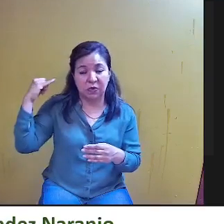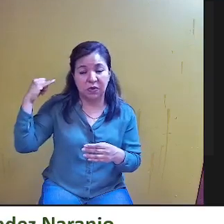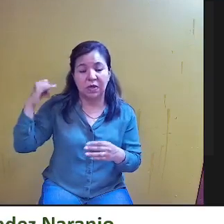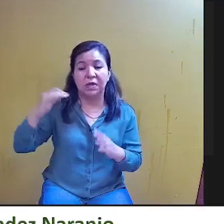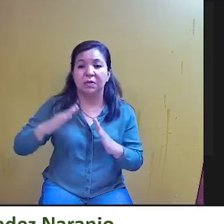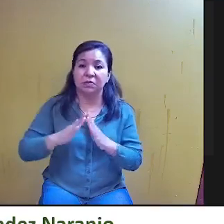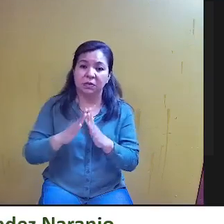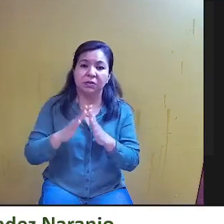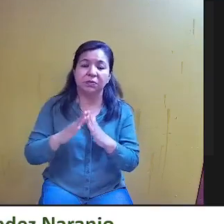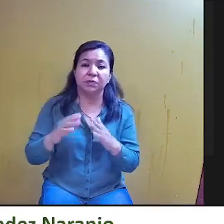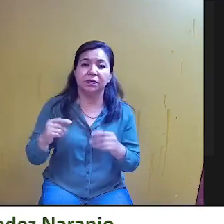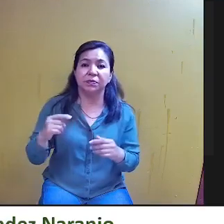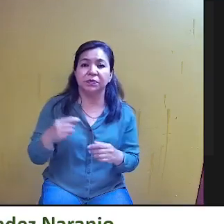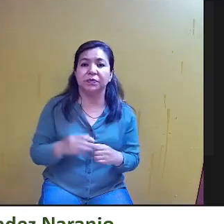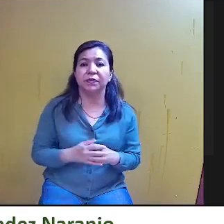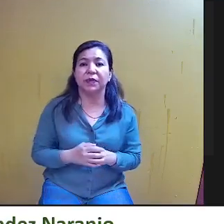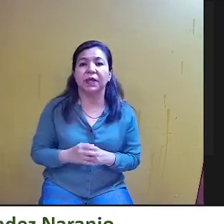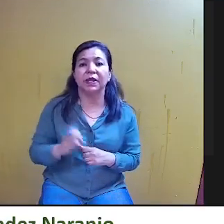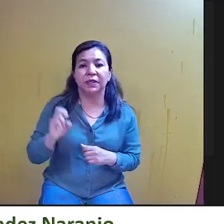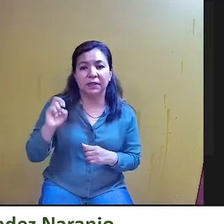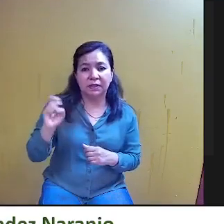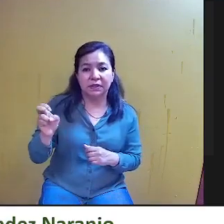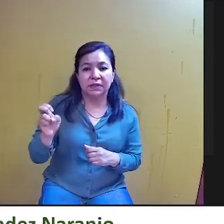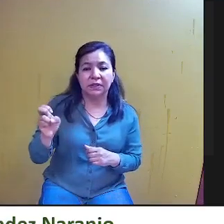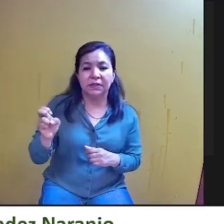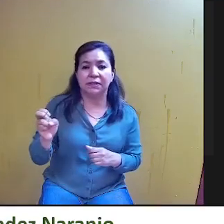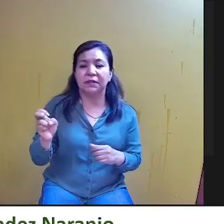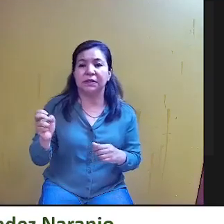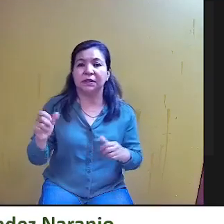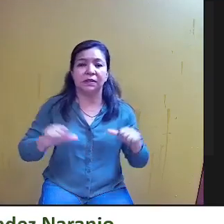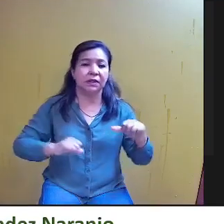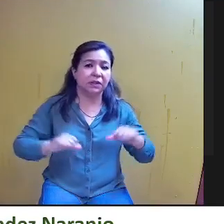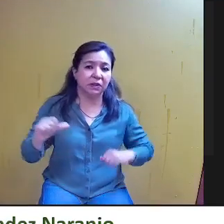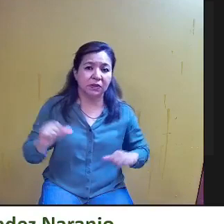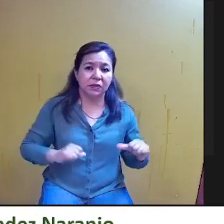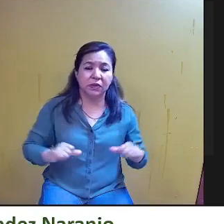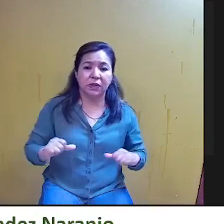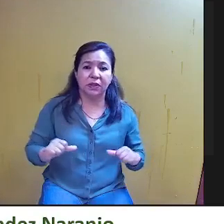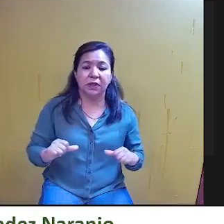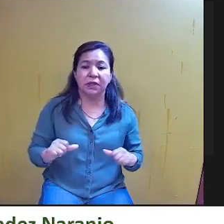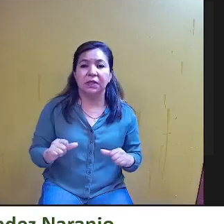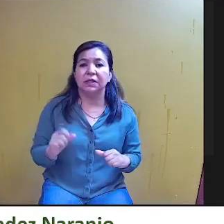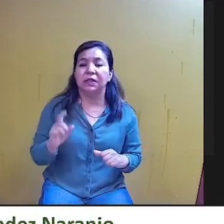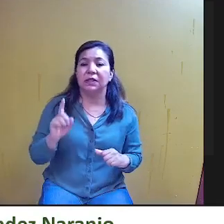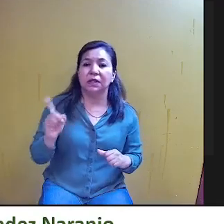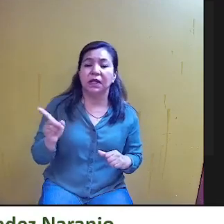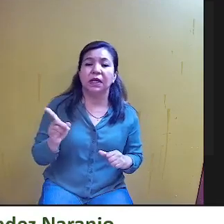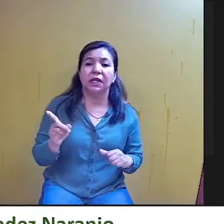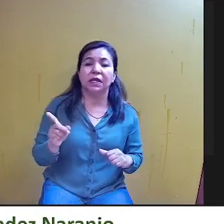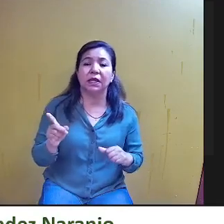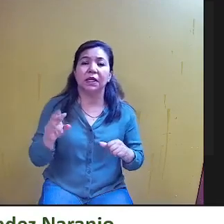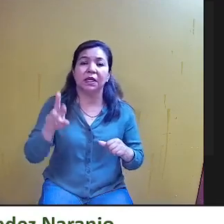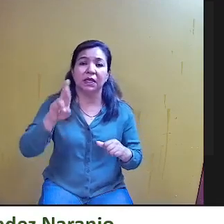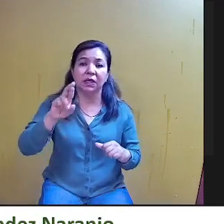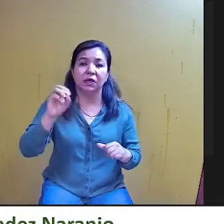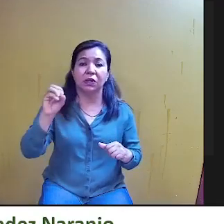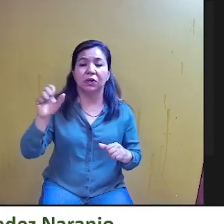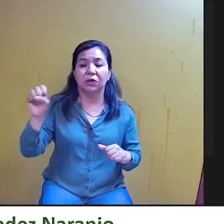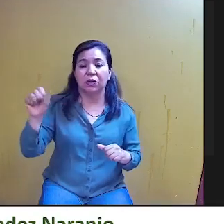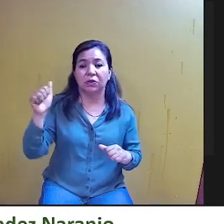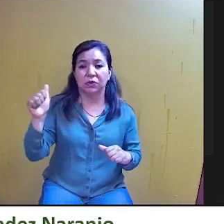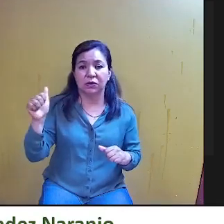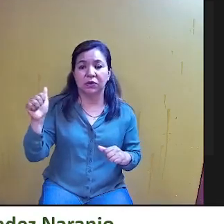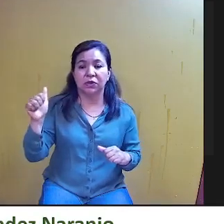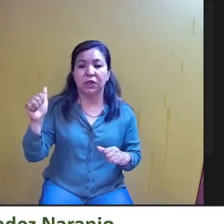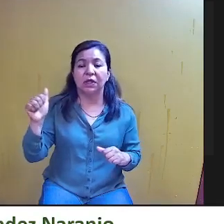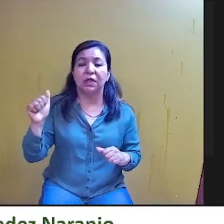Guerrero. En ese sentido, el actor parte de una premisa errónea al referir que la ciudadana Rosa Sotelo Virto le aplica